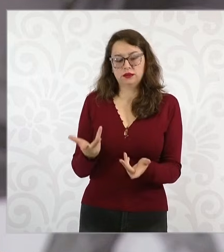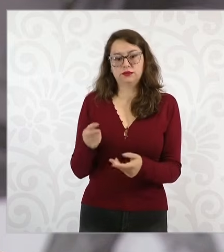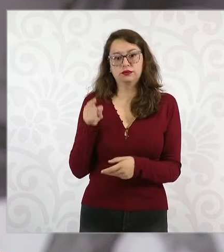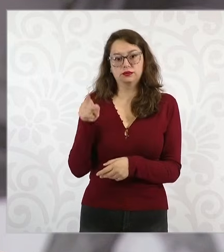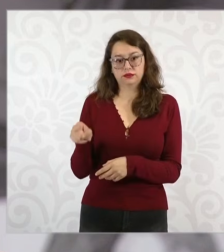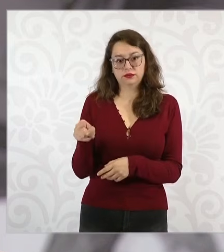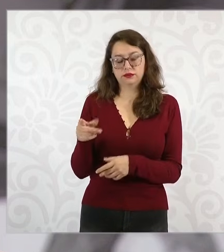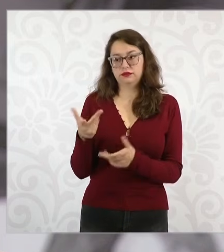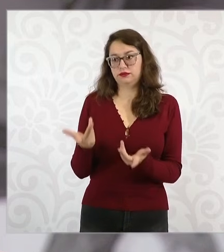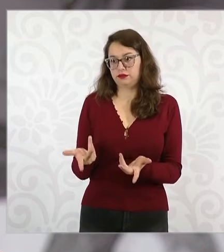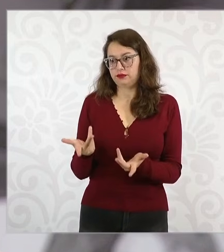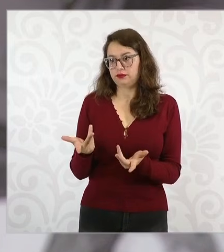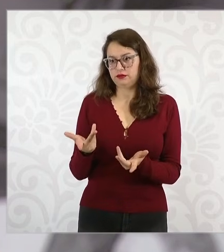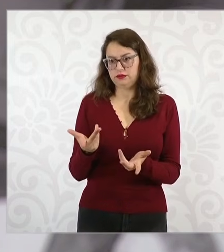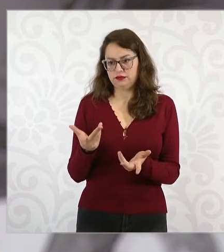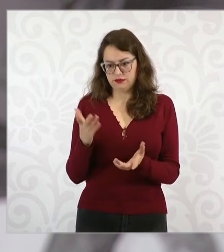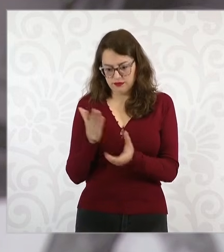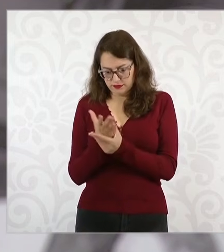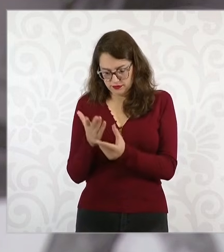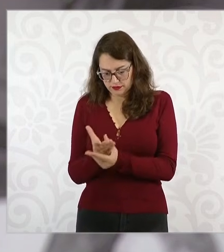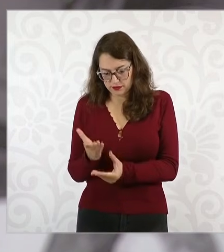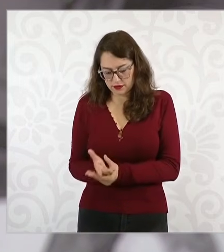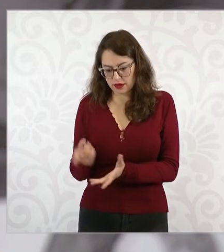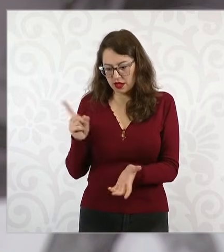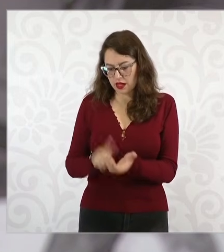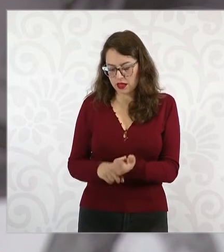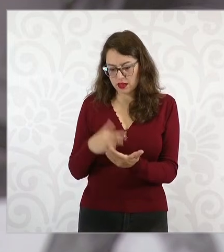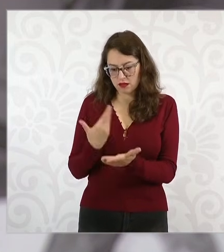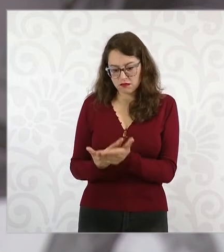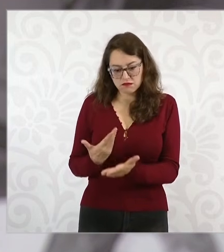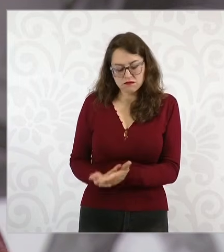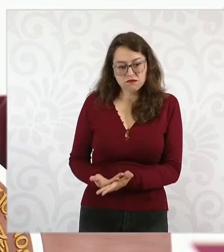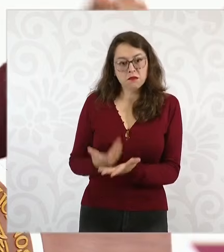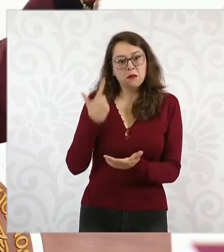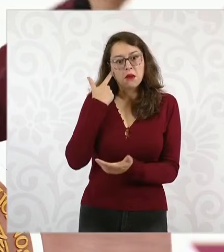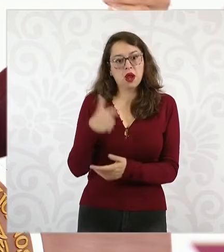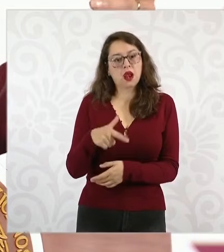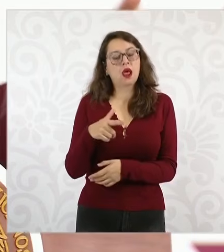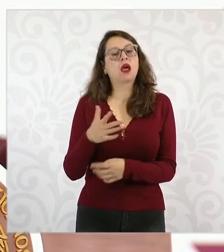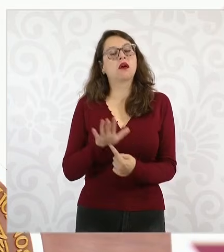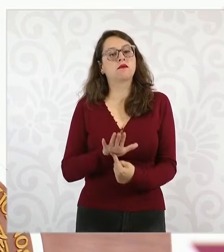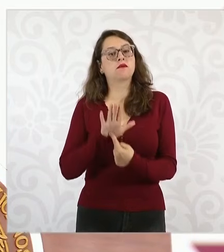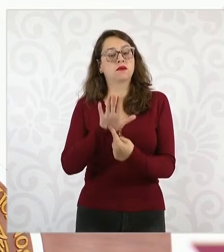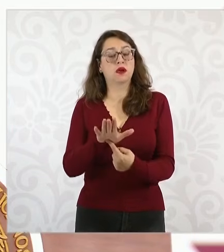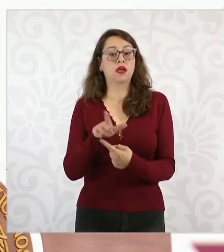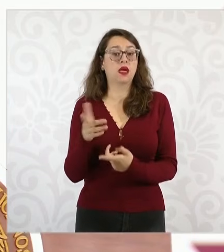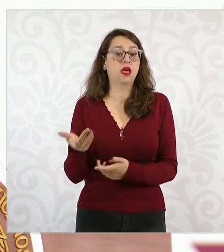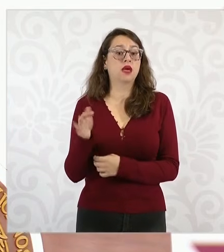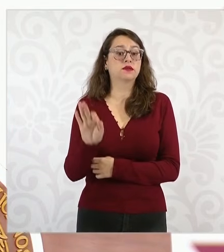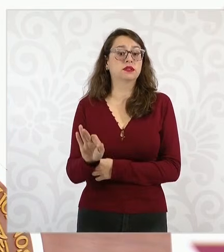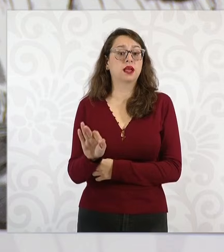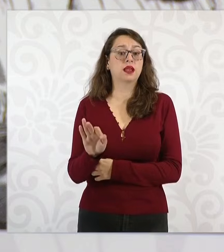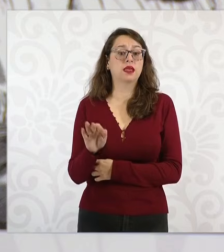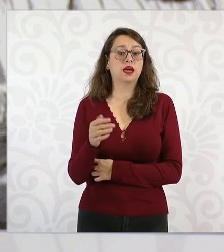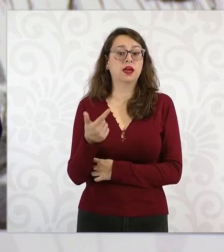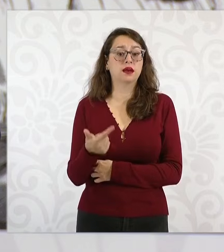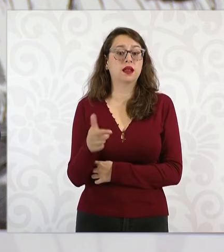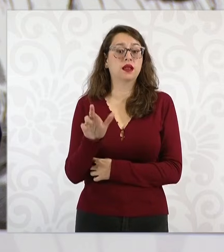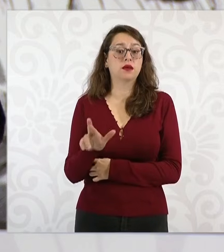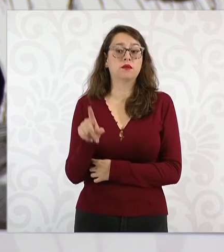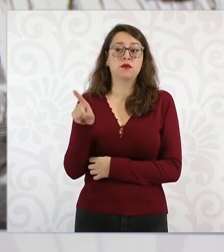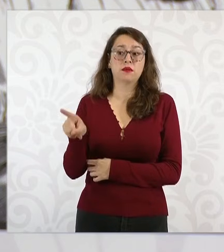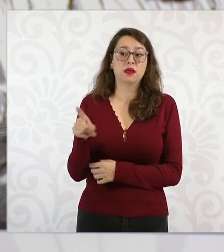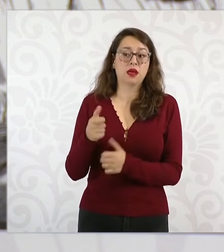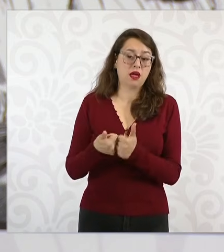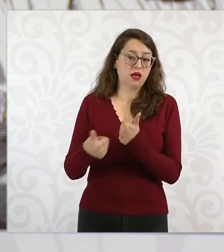las carpetas de investigación de ese momento, para que se pueda informar la Fiscalía, evidentemente con su